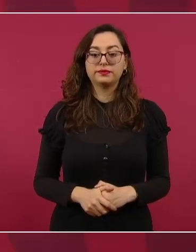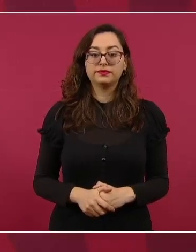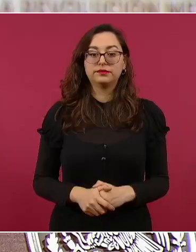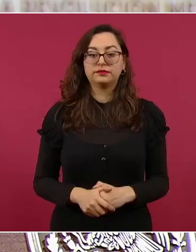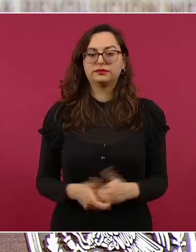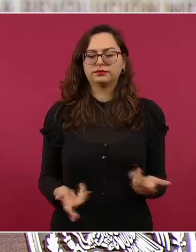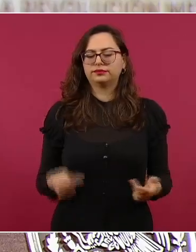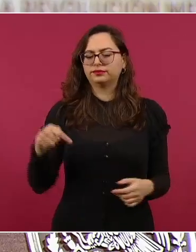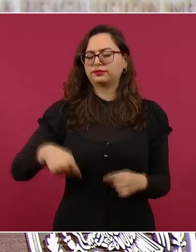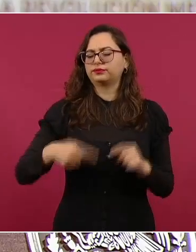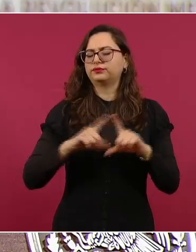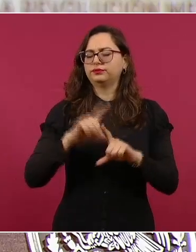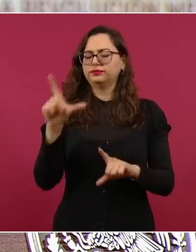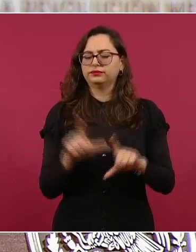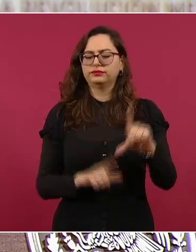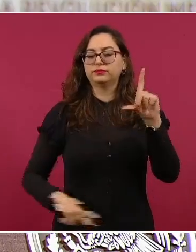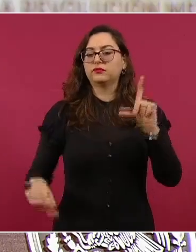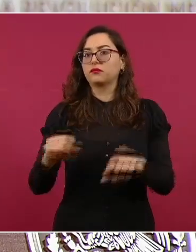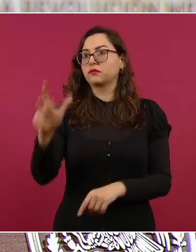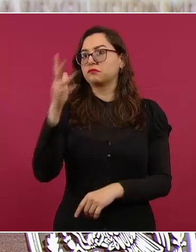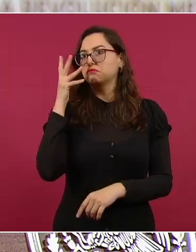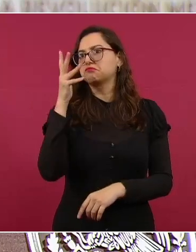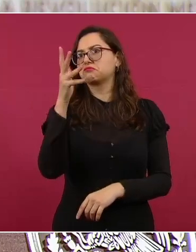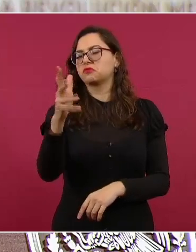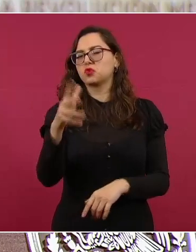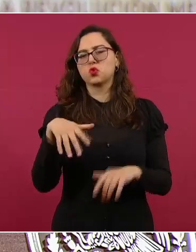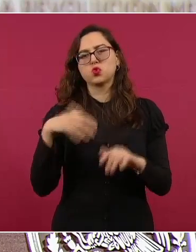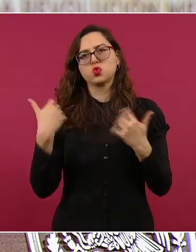mucho futuro, con porvenir.